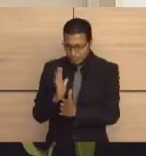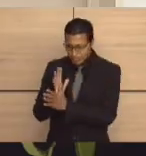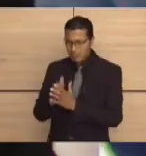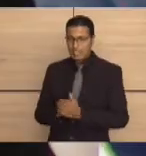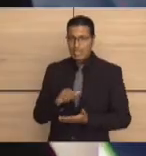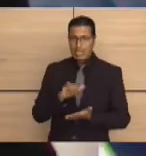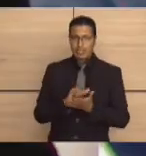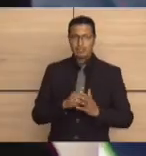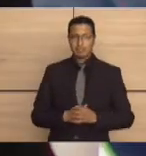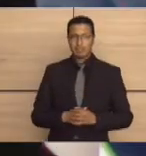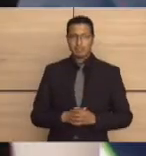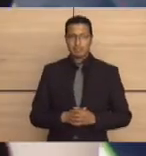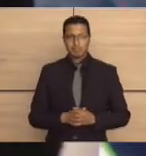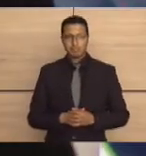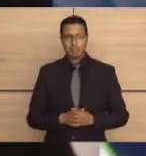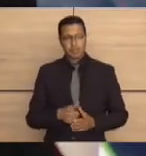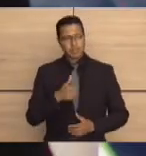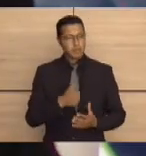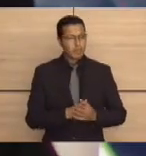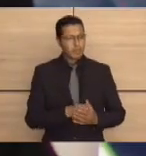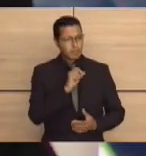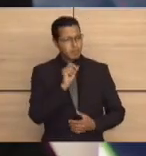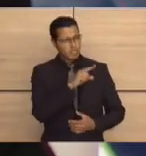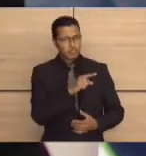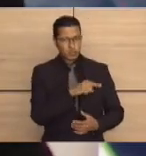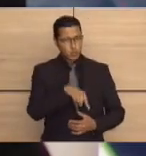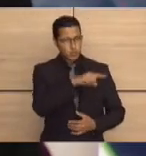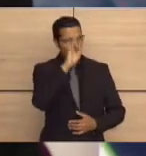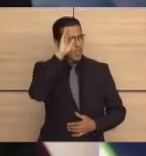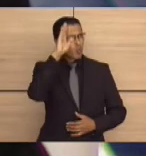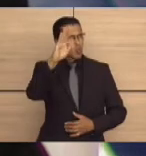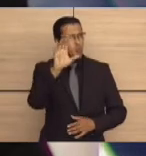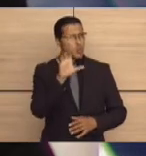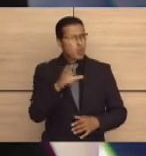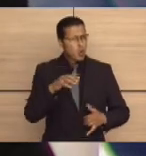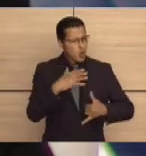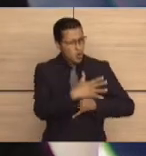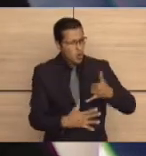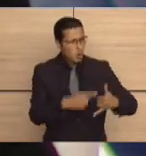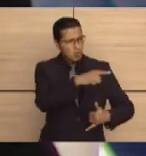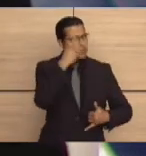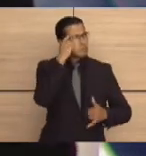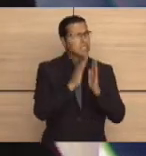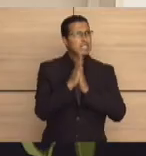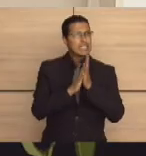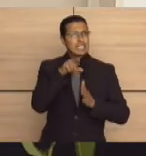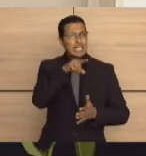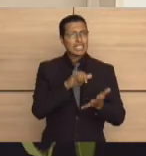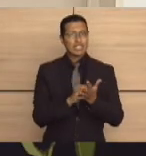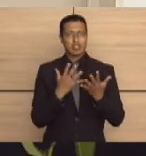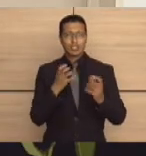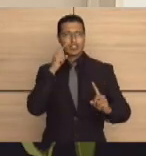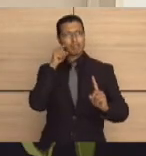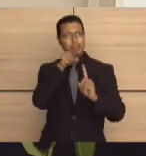Perfecto. ¿Cómo es el país que se imaginan ustedes en el futuro? ¿Cuál es el país que les gustaría vivir? ¿Cuáles son los retos que